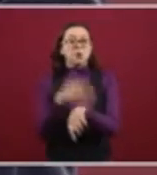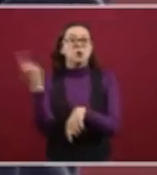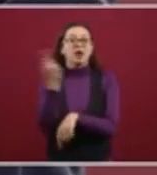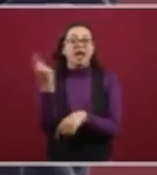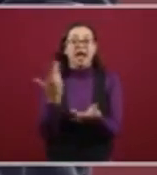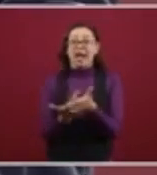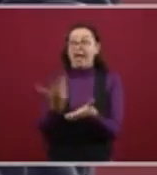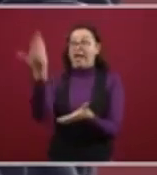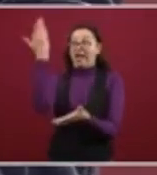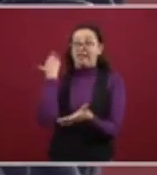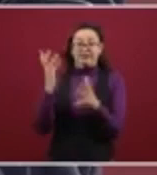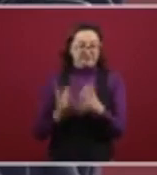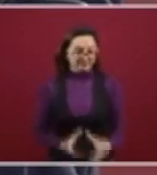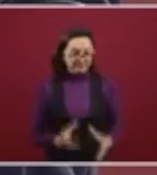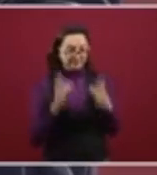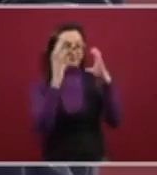apoyo